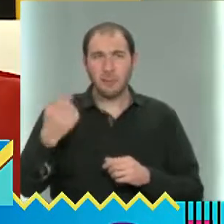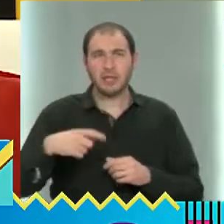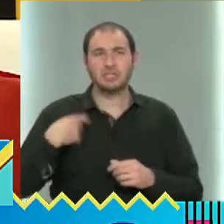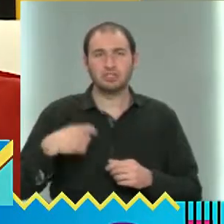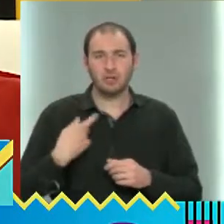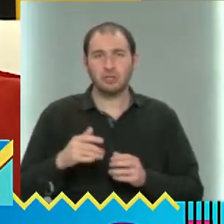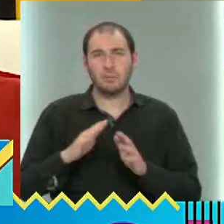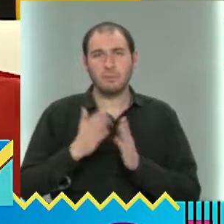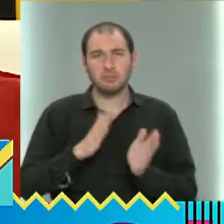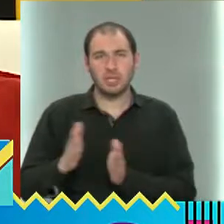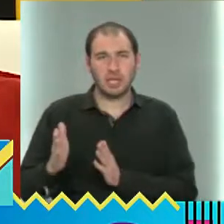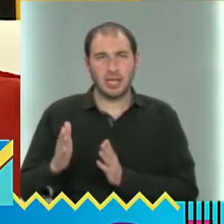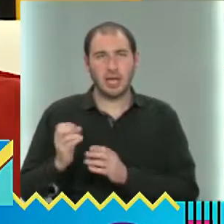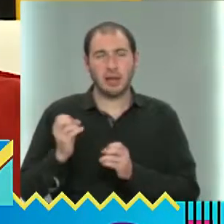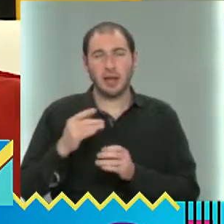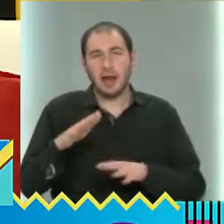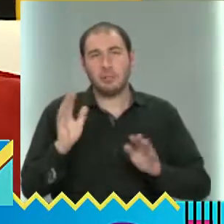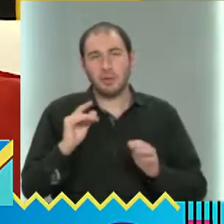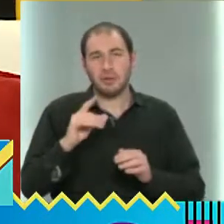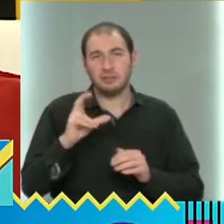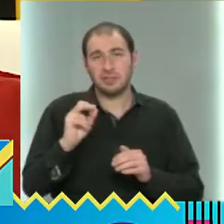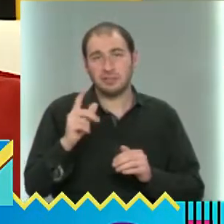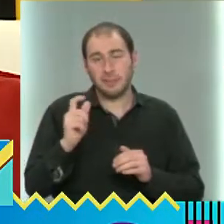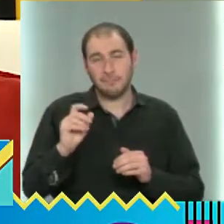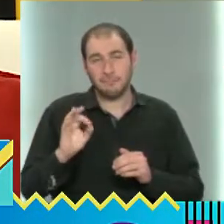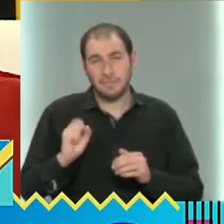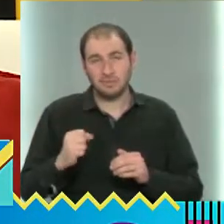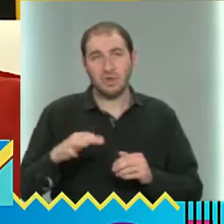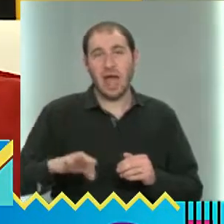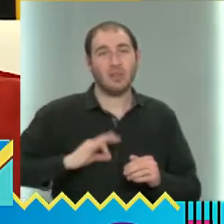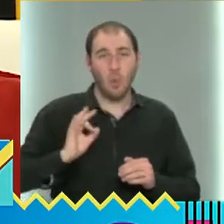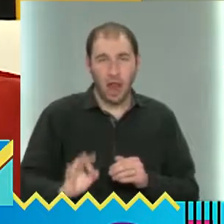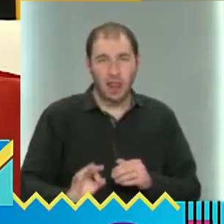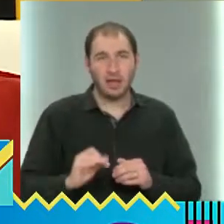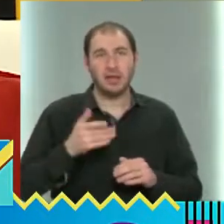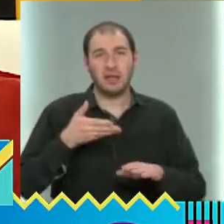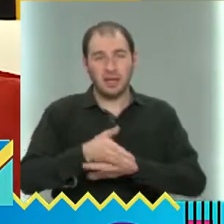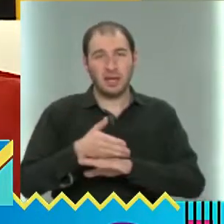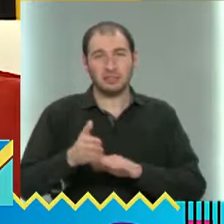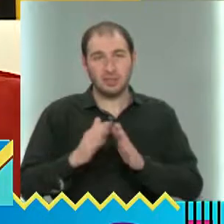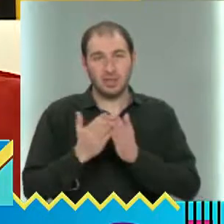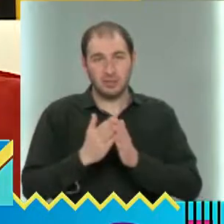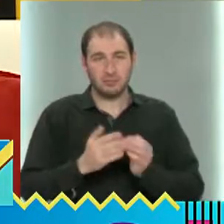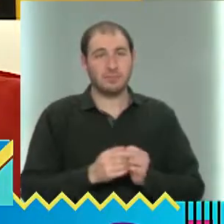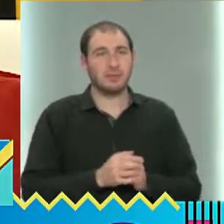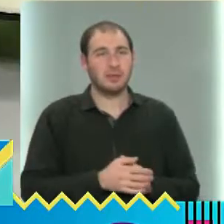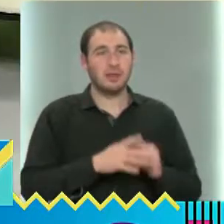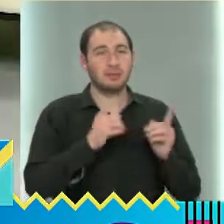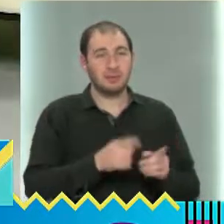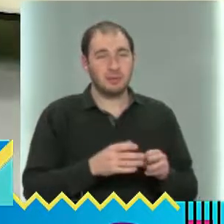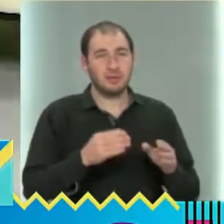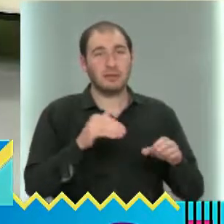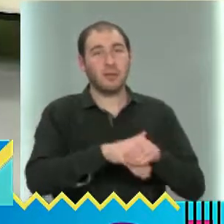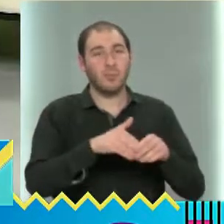la biblioteca por, qué sé yo, a lo mejor por 30 pesos en el año tenés el acceso a los libros. Sí, también están las